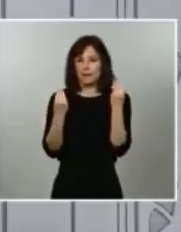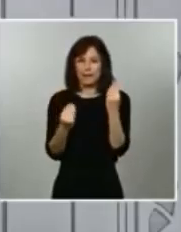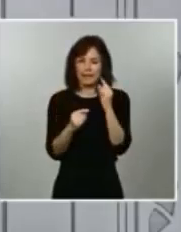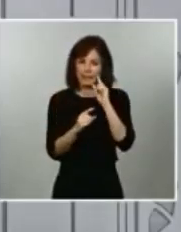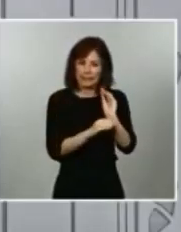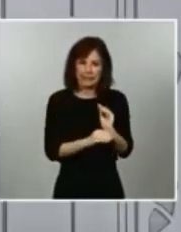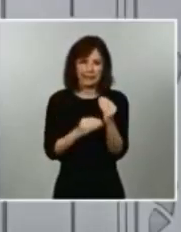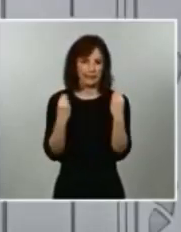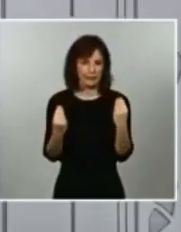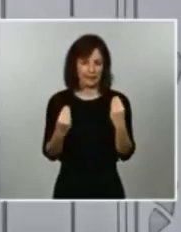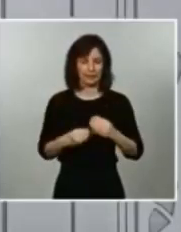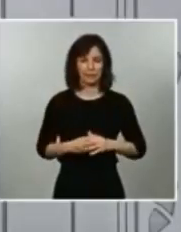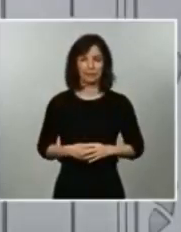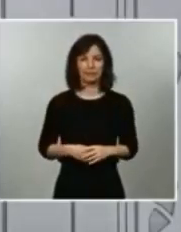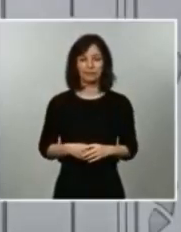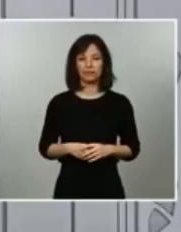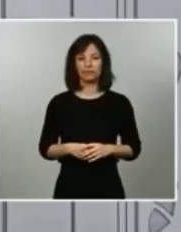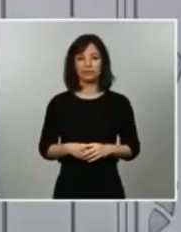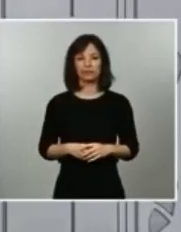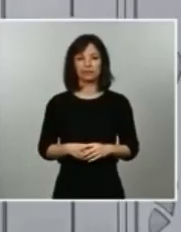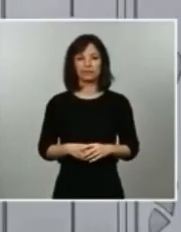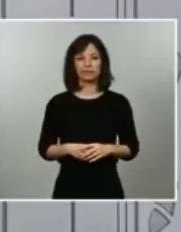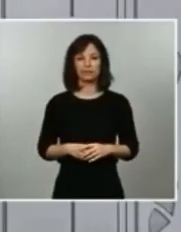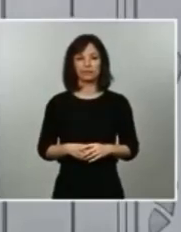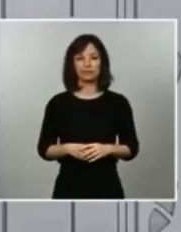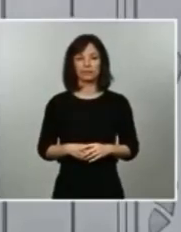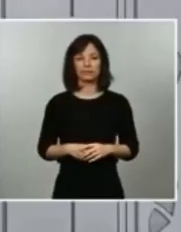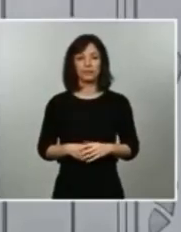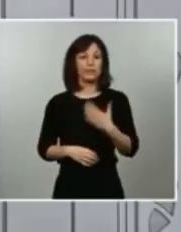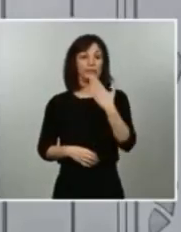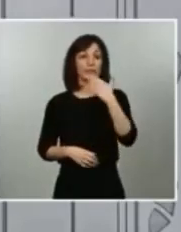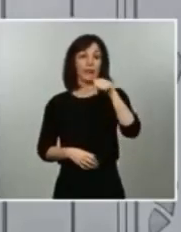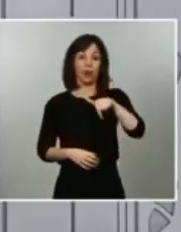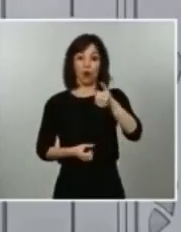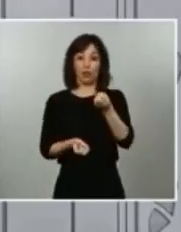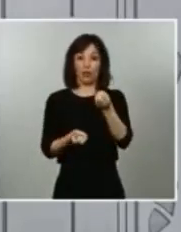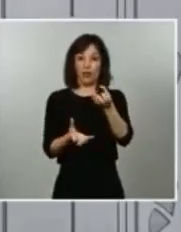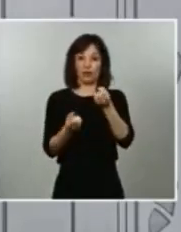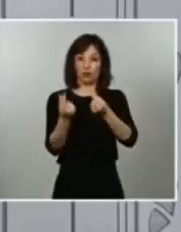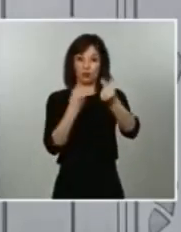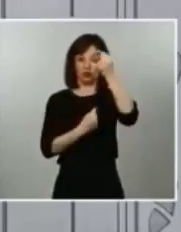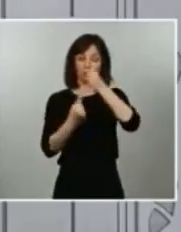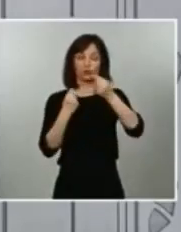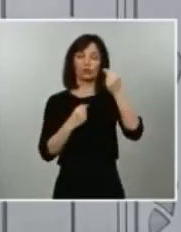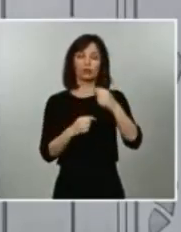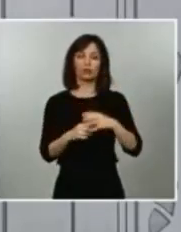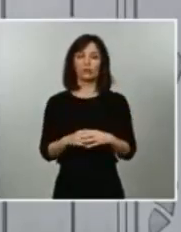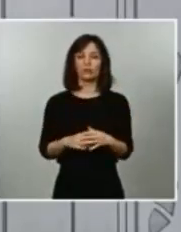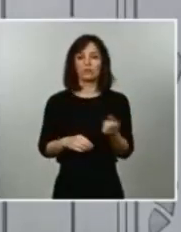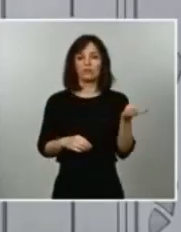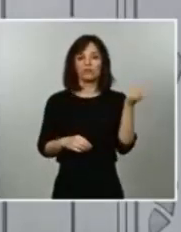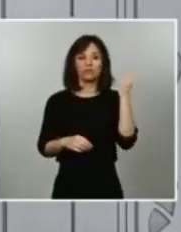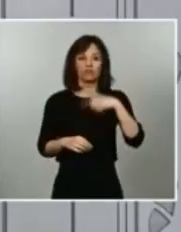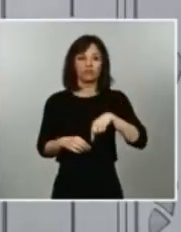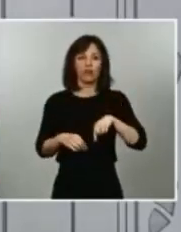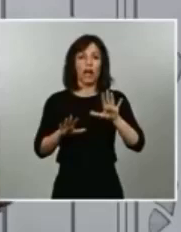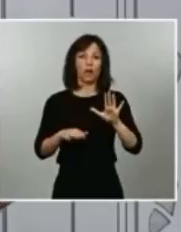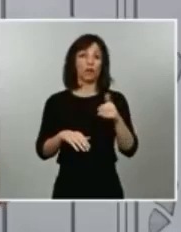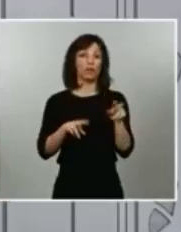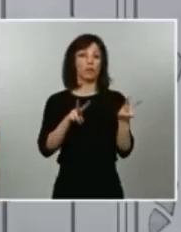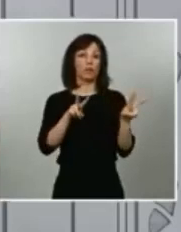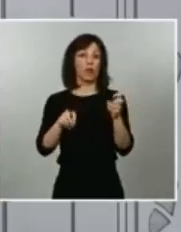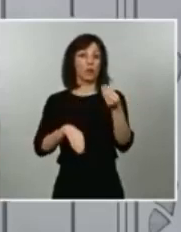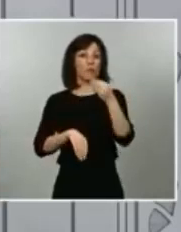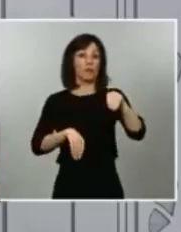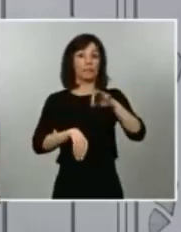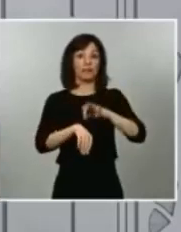En este sentido, si nos fijamos en los datos de hoy, por ejemplo, sabemos que habiendo tenido 1095 casos nuevos, si